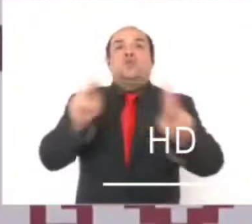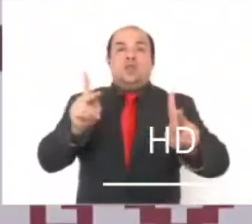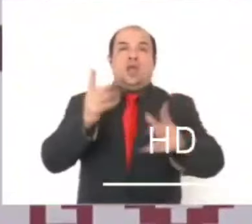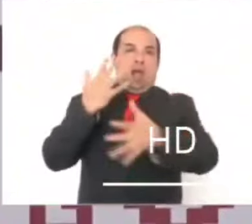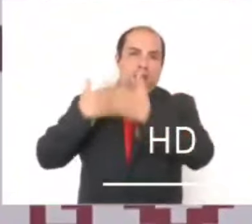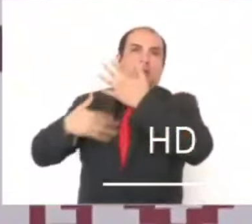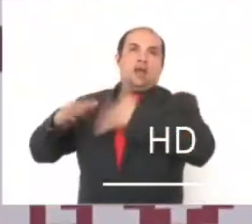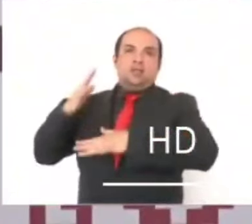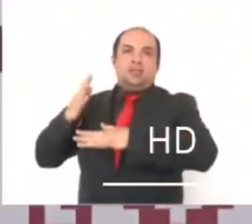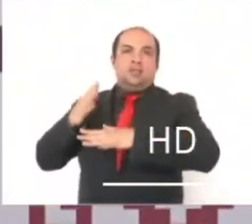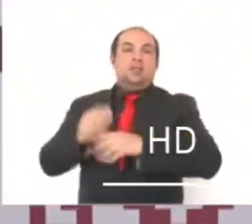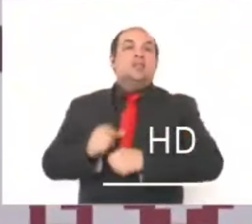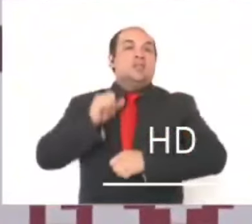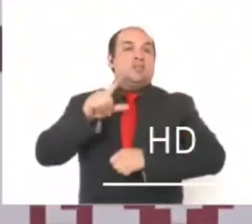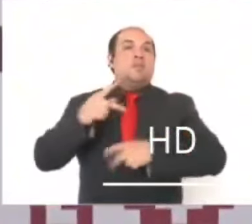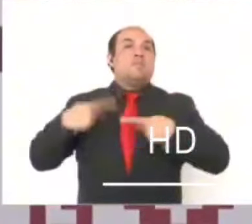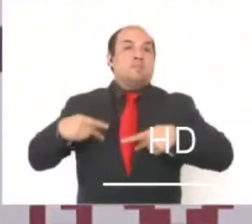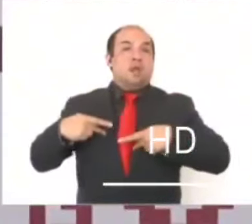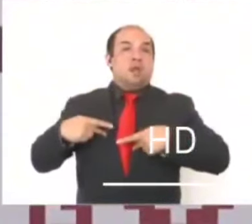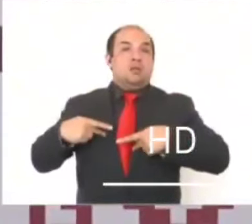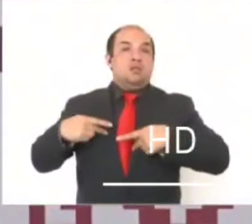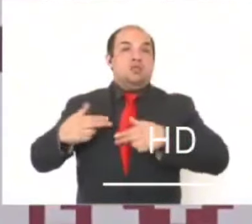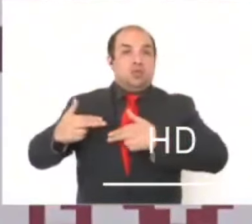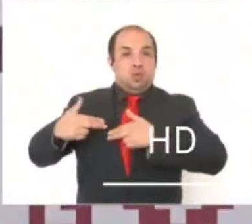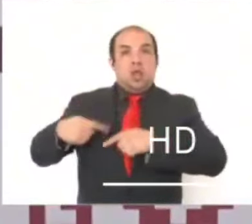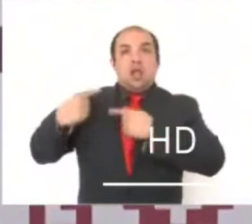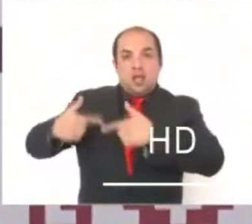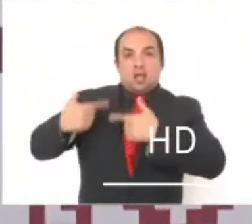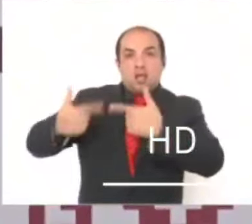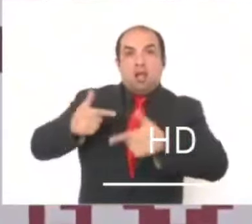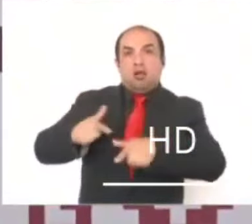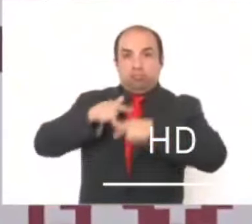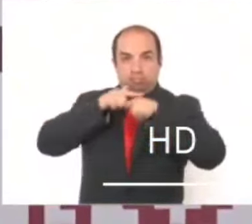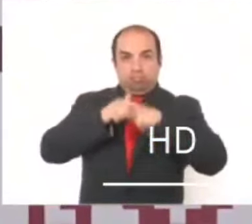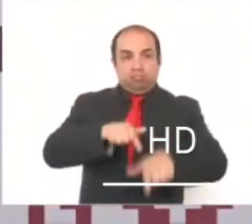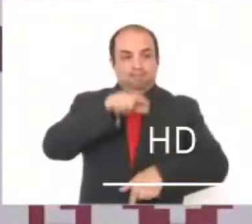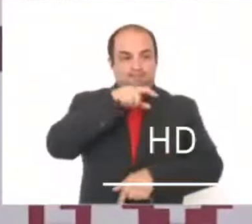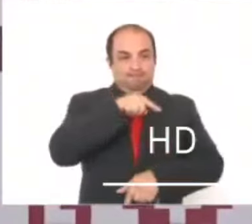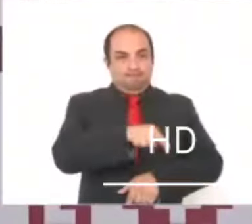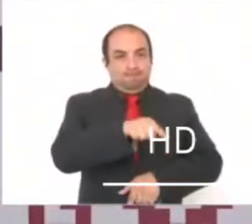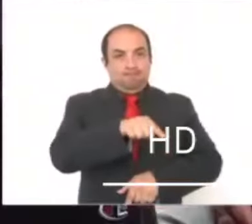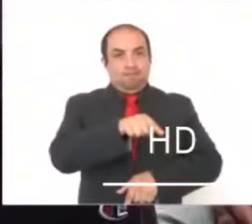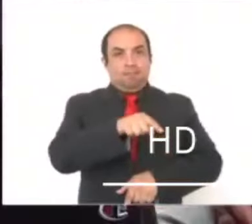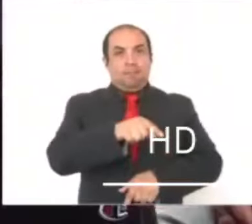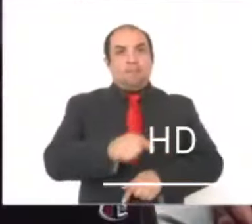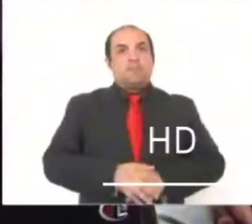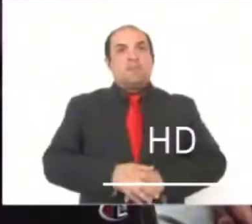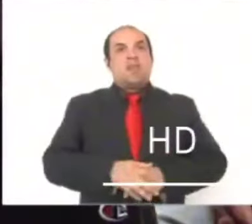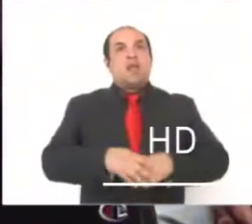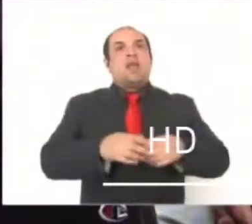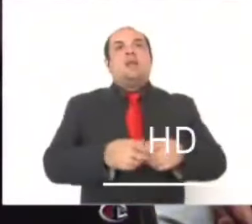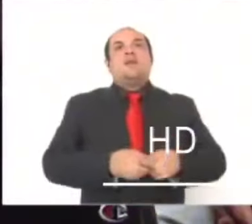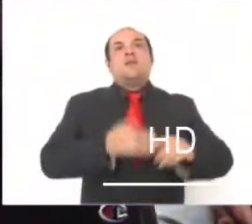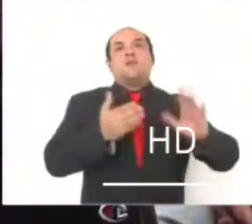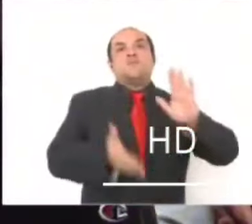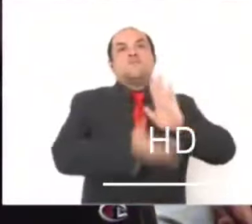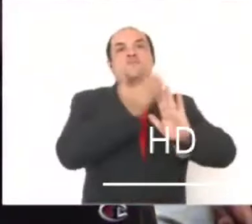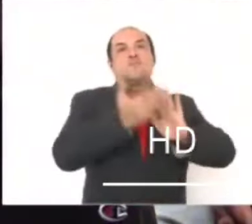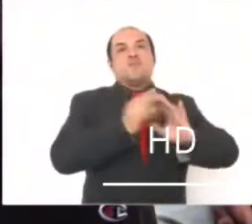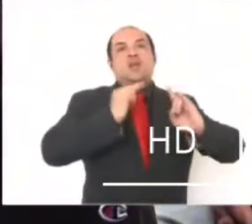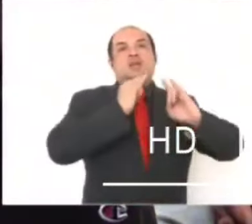de ese tiempo y todos los que han seguido ahí, son los que en un momento dado crearon el tianguis. Somos